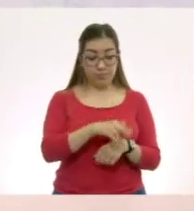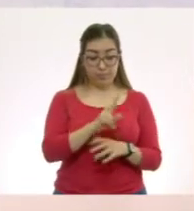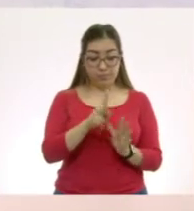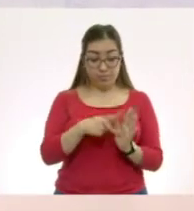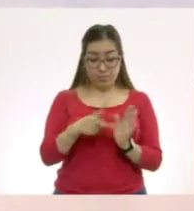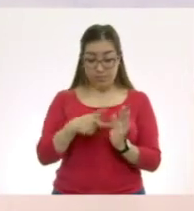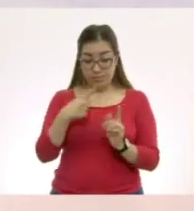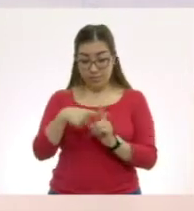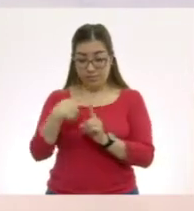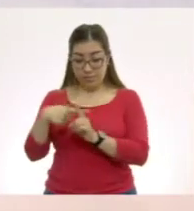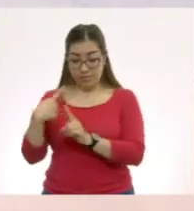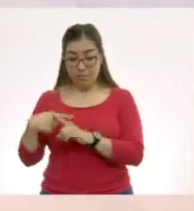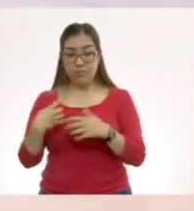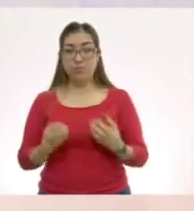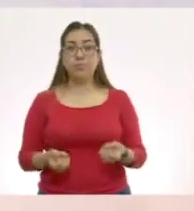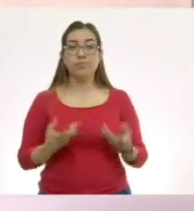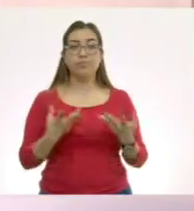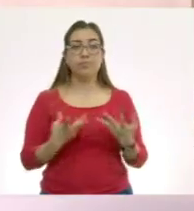sumar